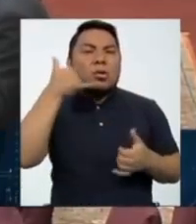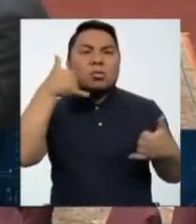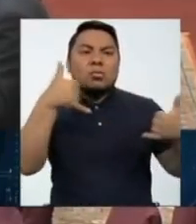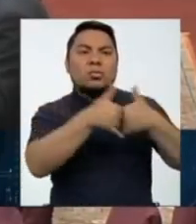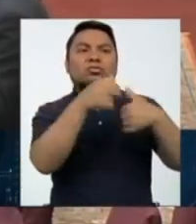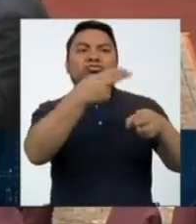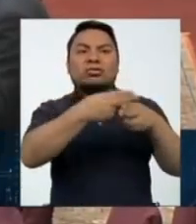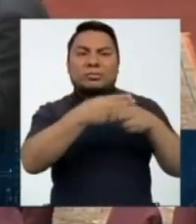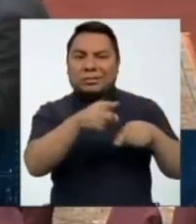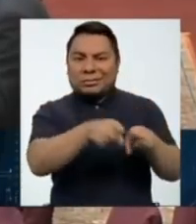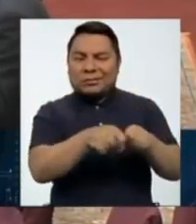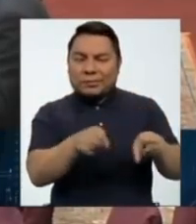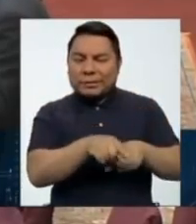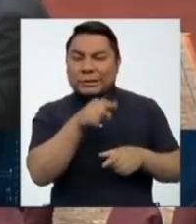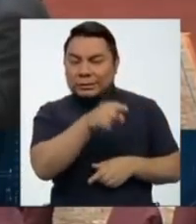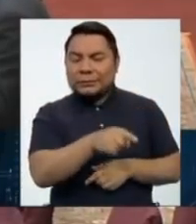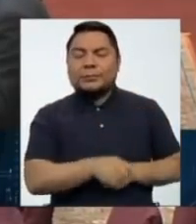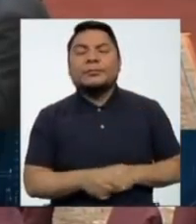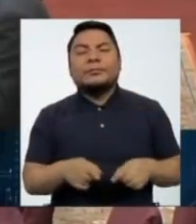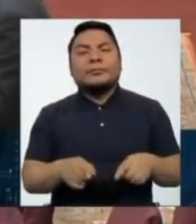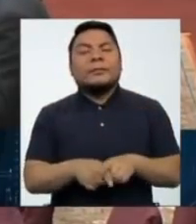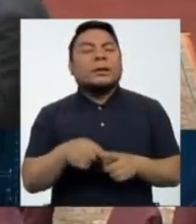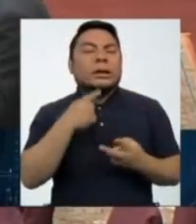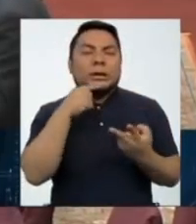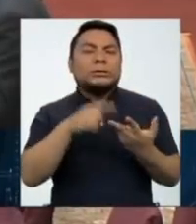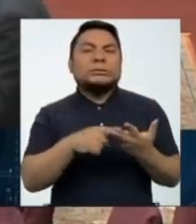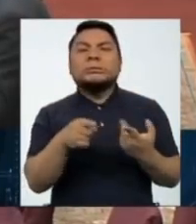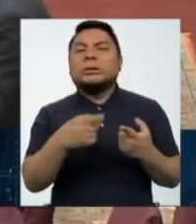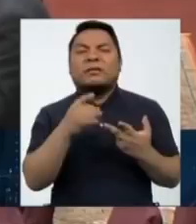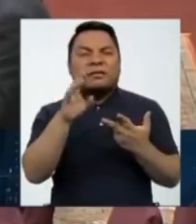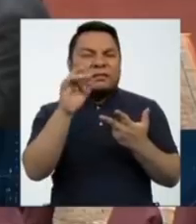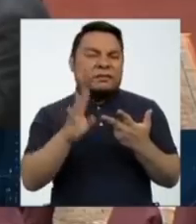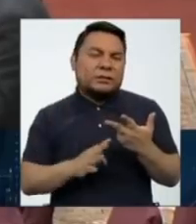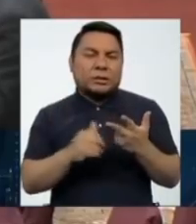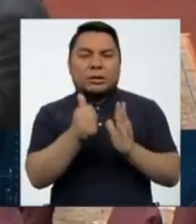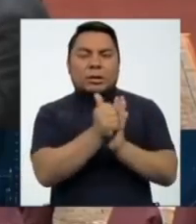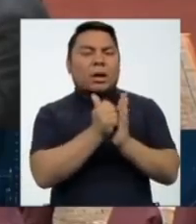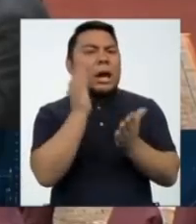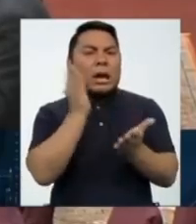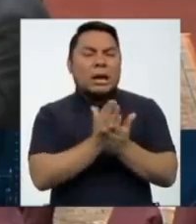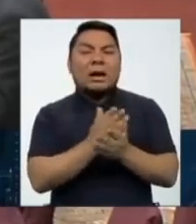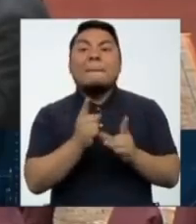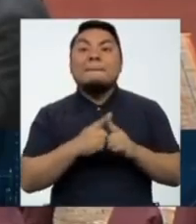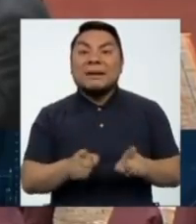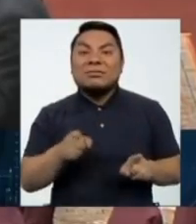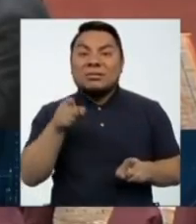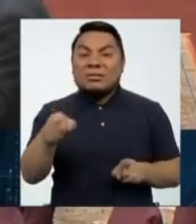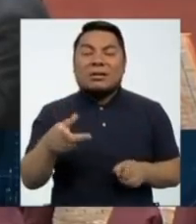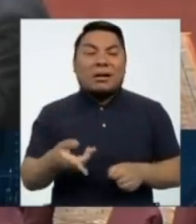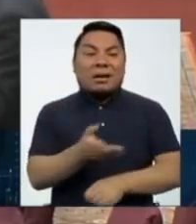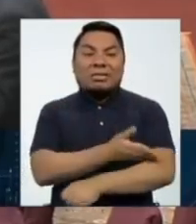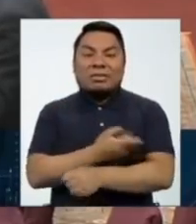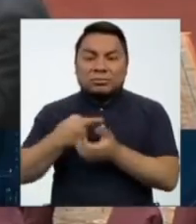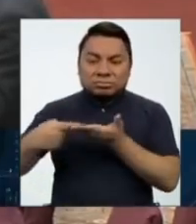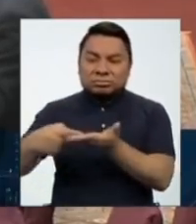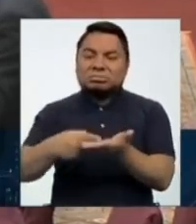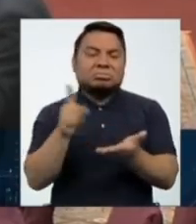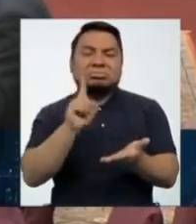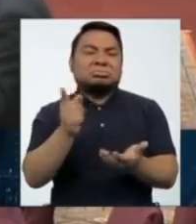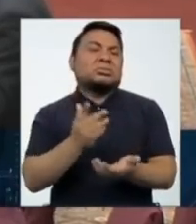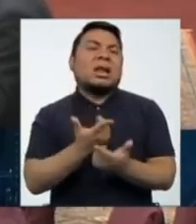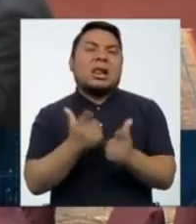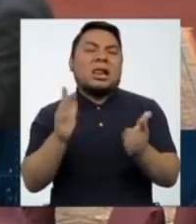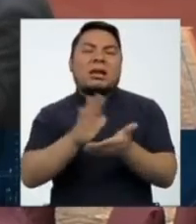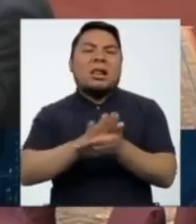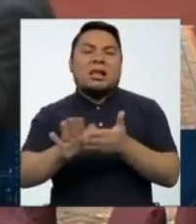genérico. Además, se le responsabilizaba por la infracción de varios artículos de ley. Vamos a ver un video del momento de